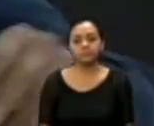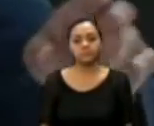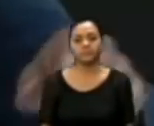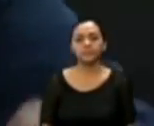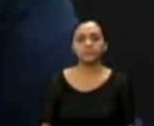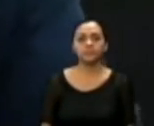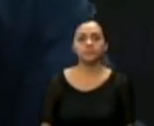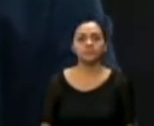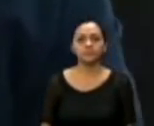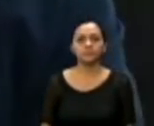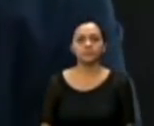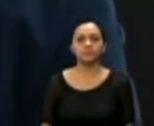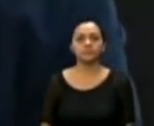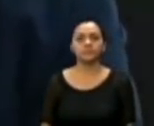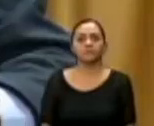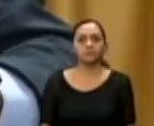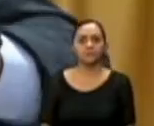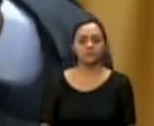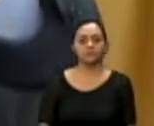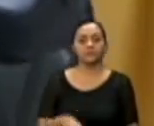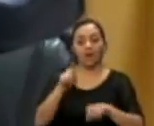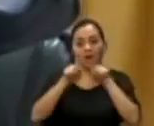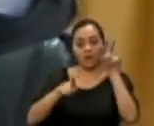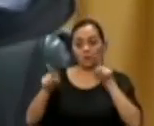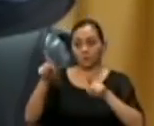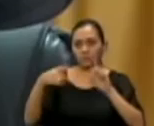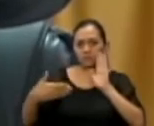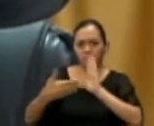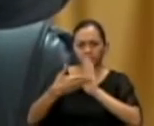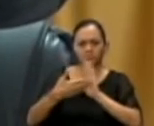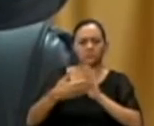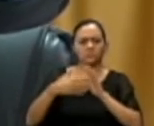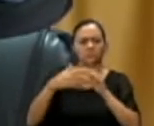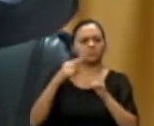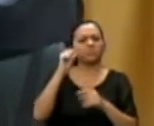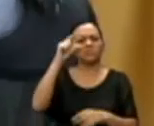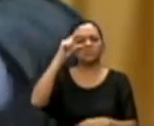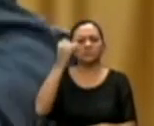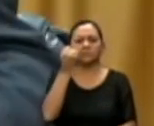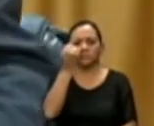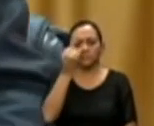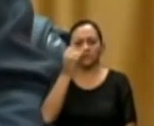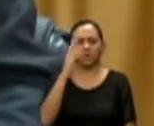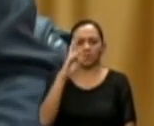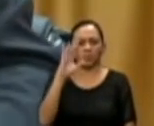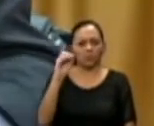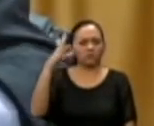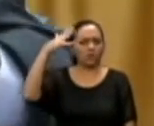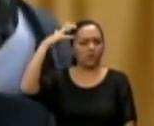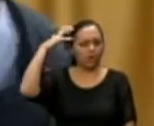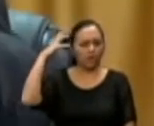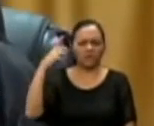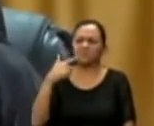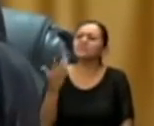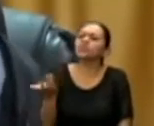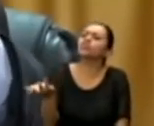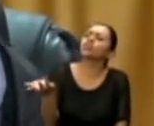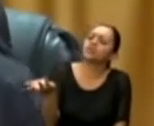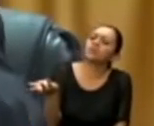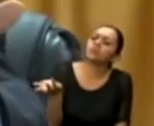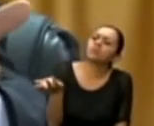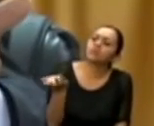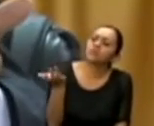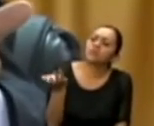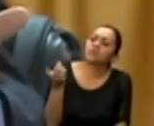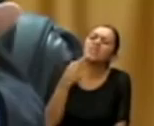y se inventaron además a los opositores que se espían lourdes tibán a crímenes a mauricio rodas me puedes ir en